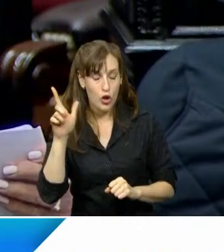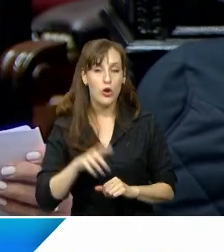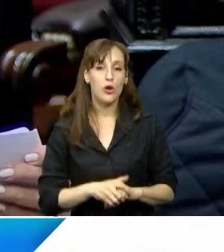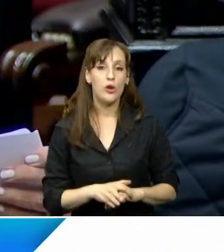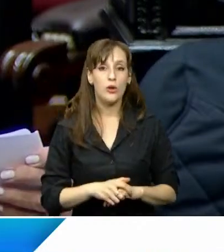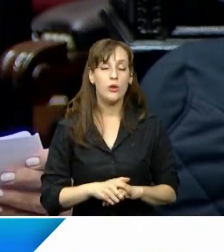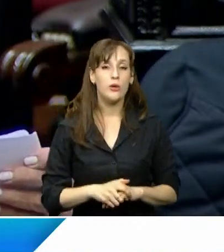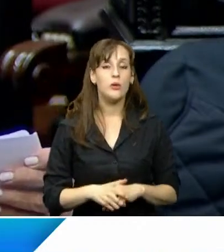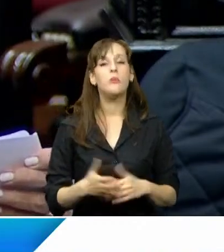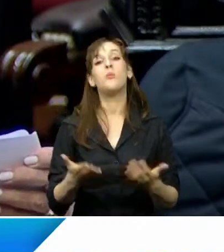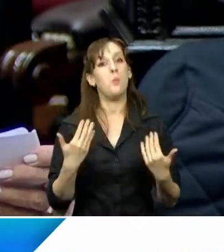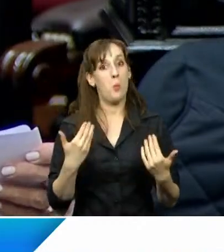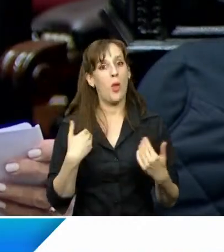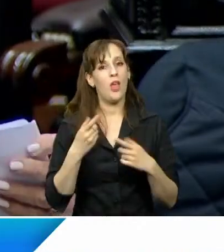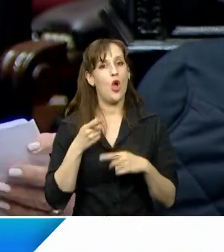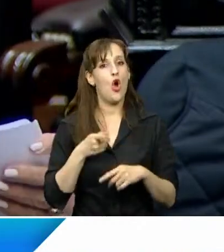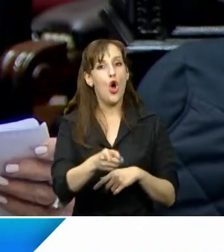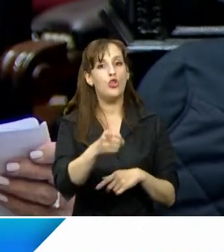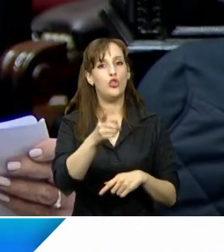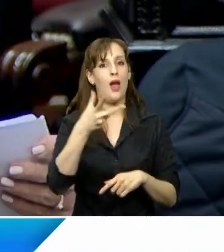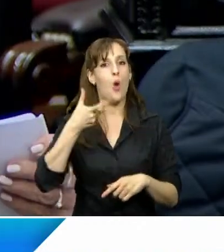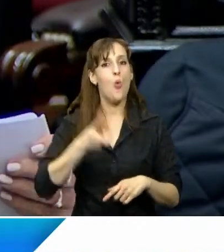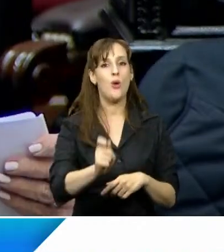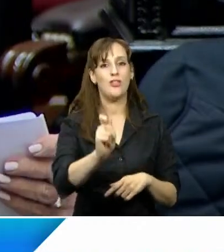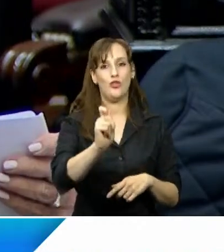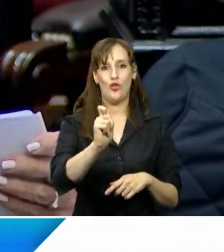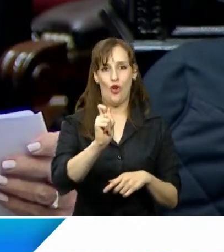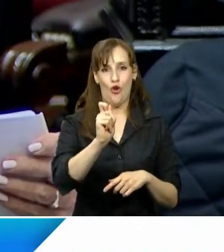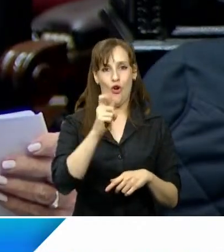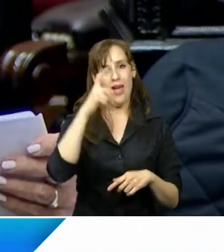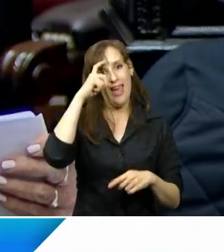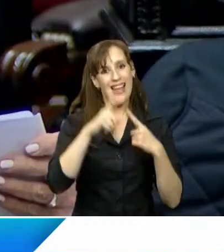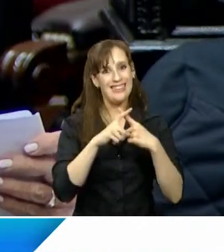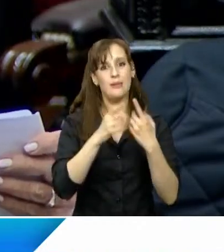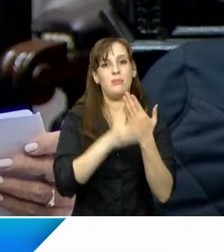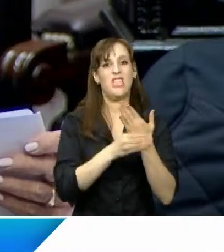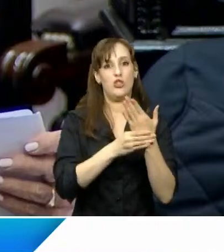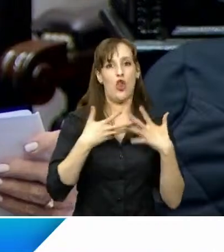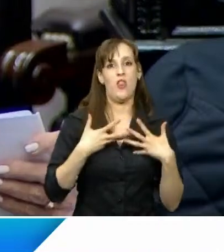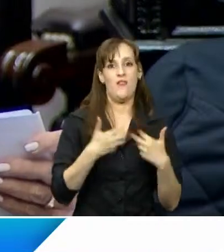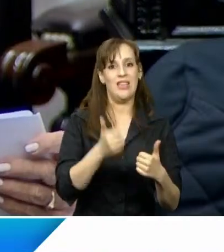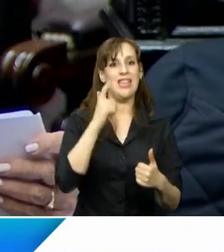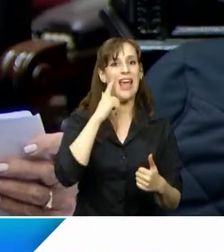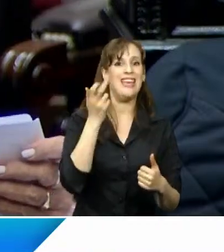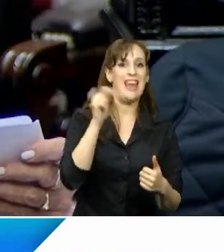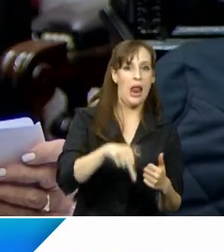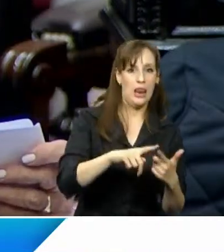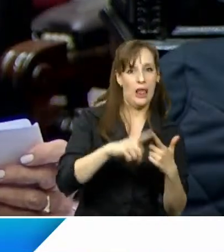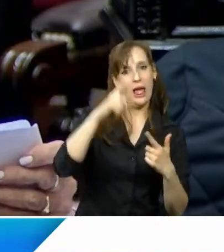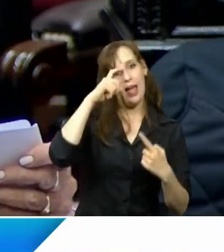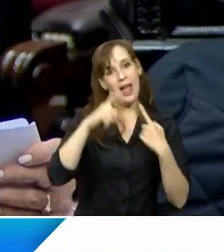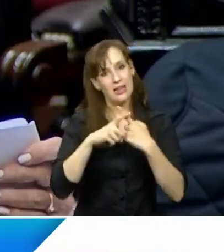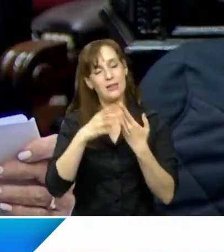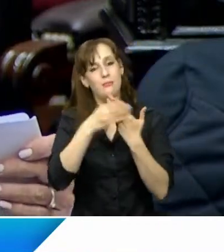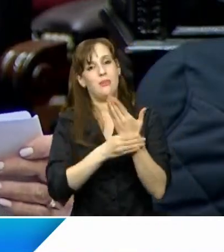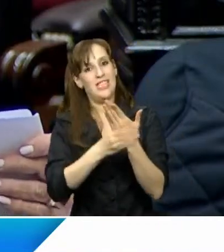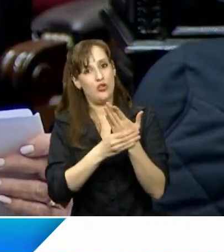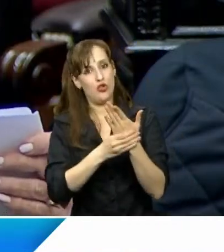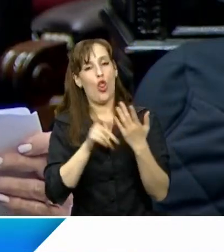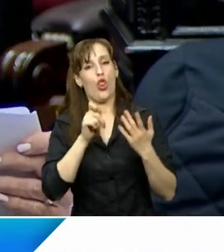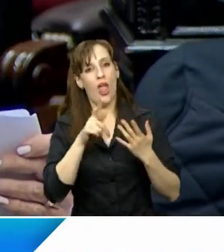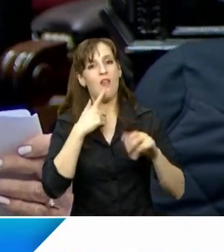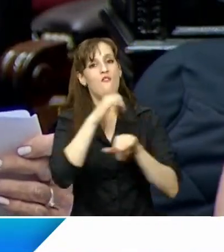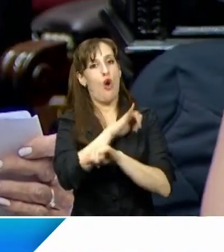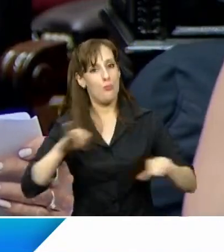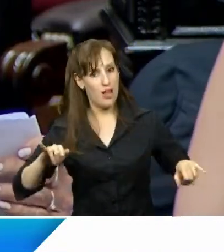el juicio a el ex ministro de Defensa de Irán, el ex ministro de Información de Irán, no leo los nombres porque es difícil su